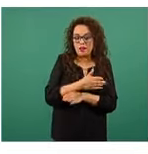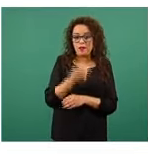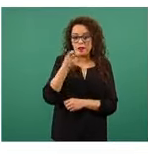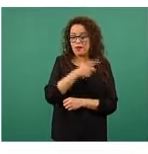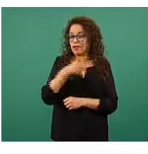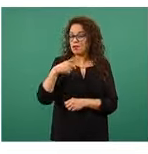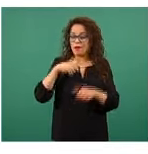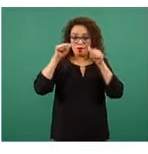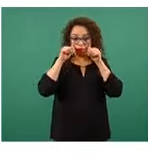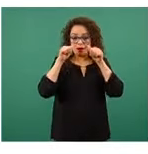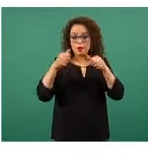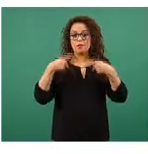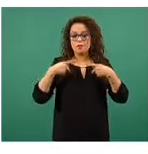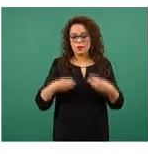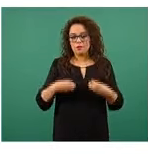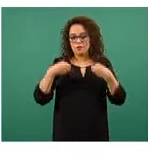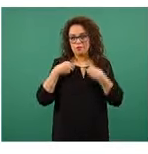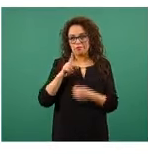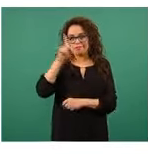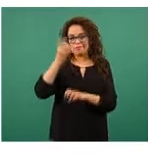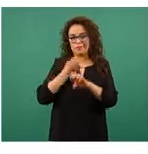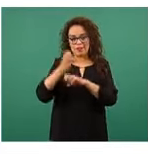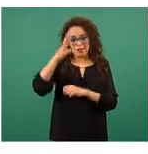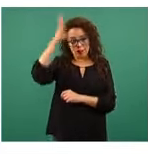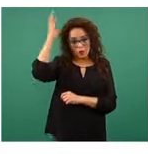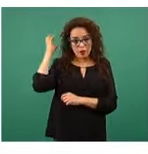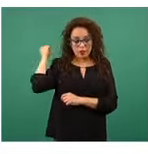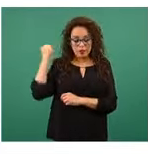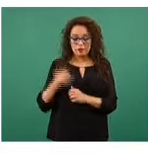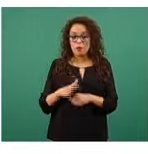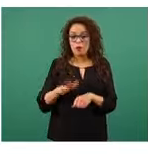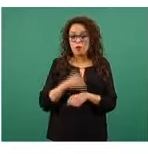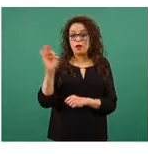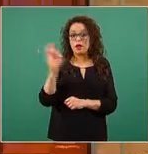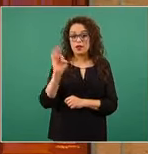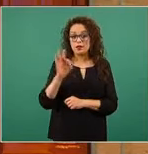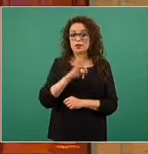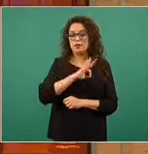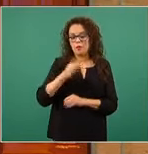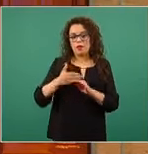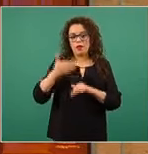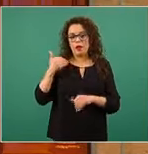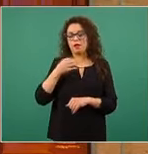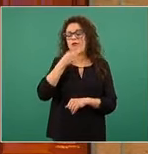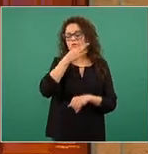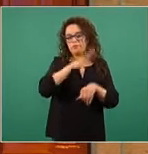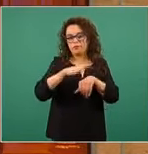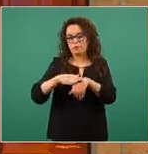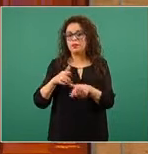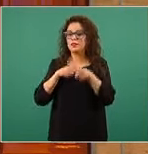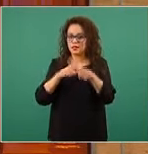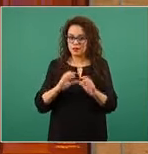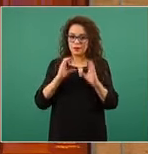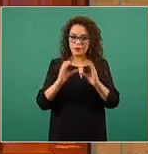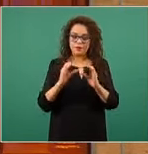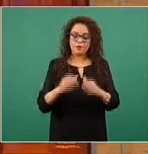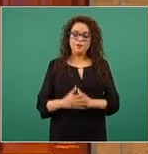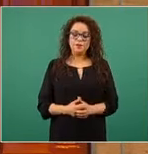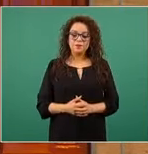atentos, habitantes, pobladores de Morelos, porque aquí también pudiéramos tener una señal temprana. La siguiente, por favor.